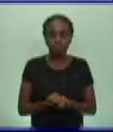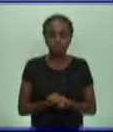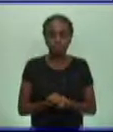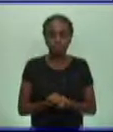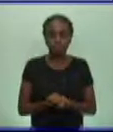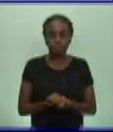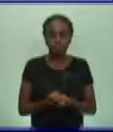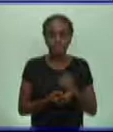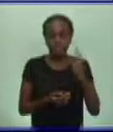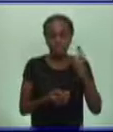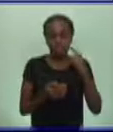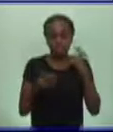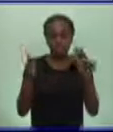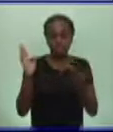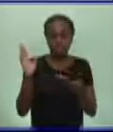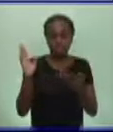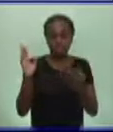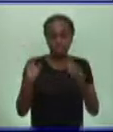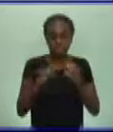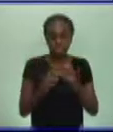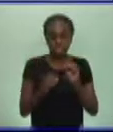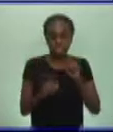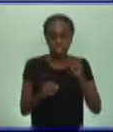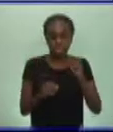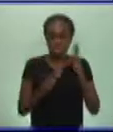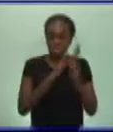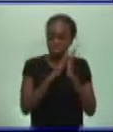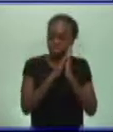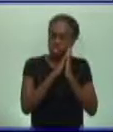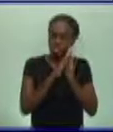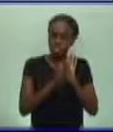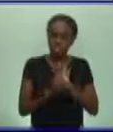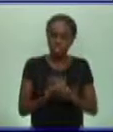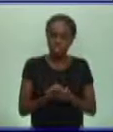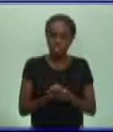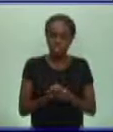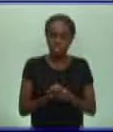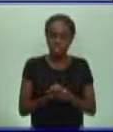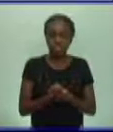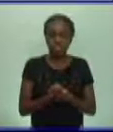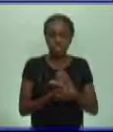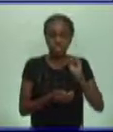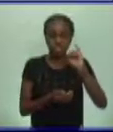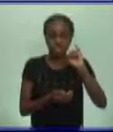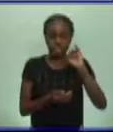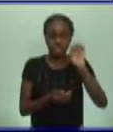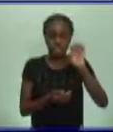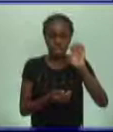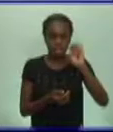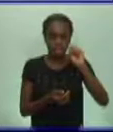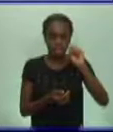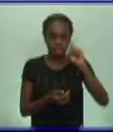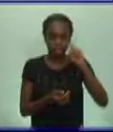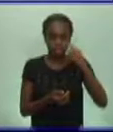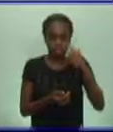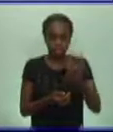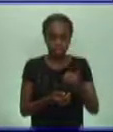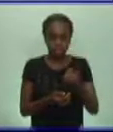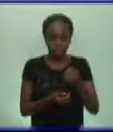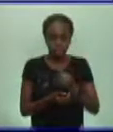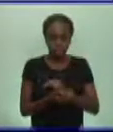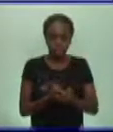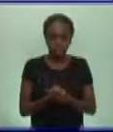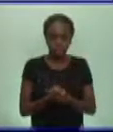Les muestro la palabra siesta. Fíjense que se escribe con S y